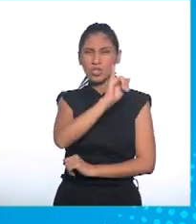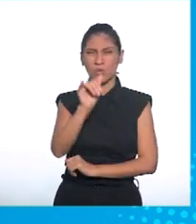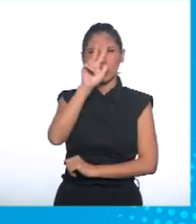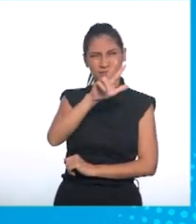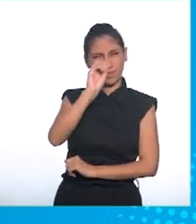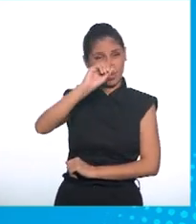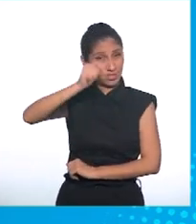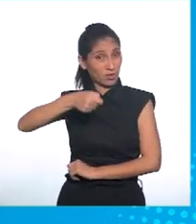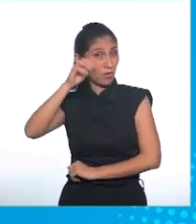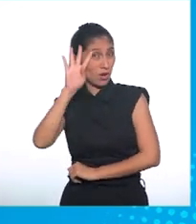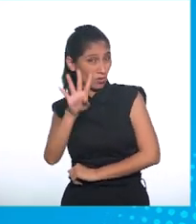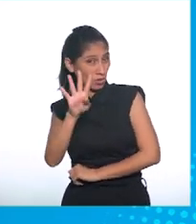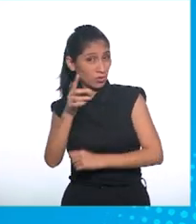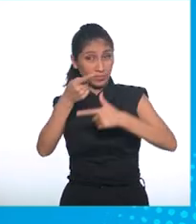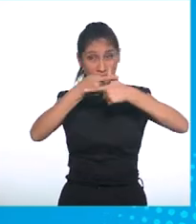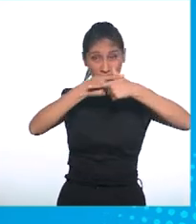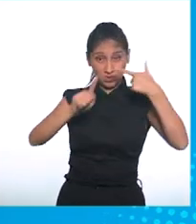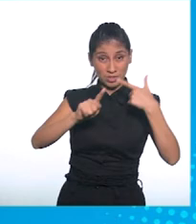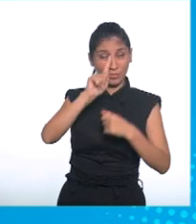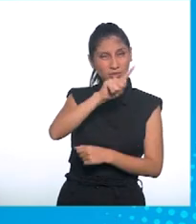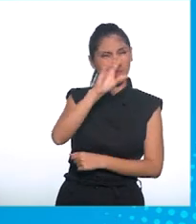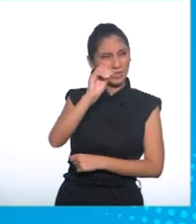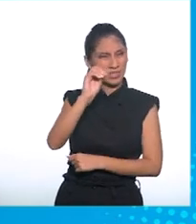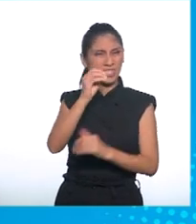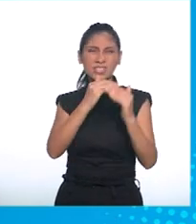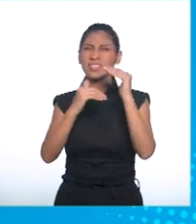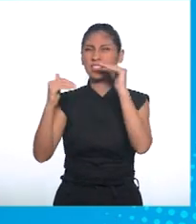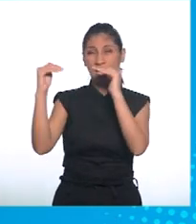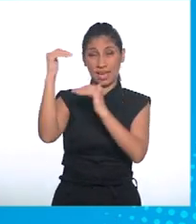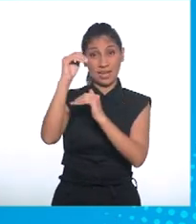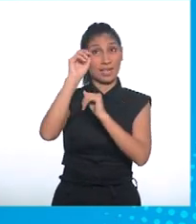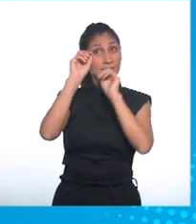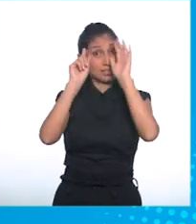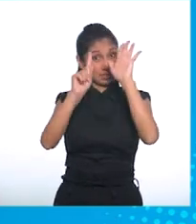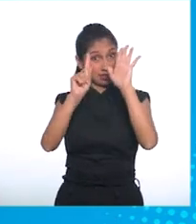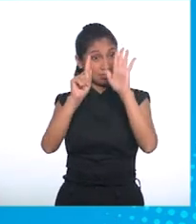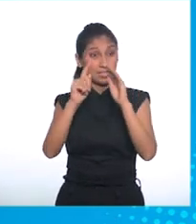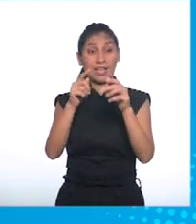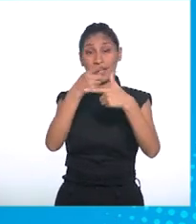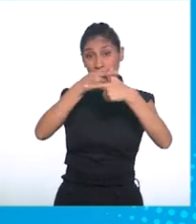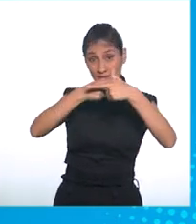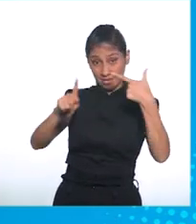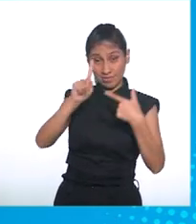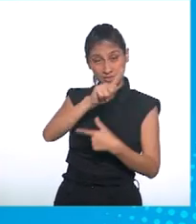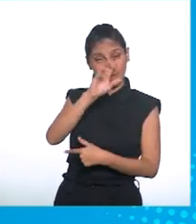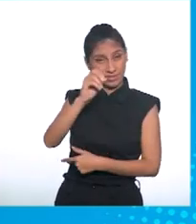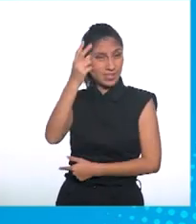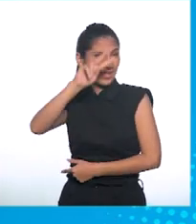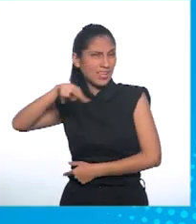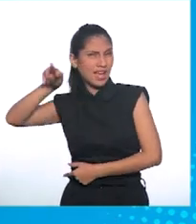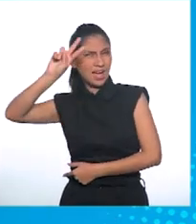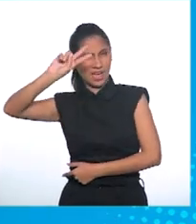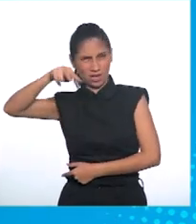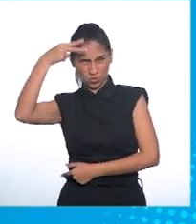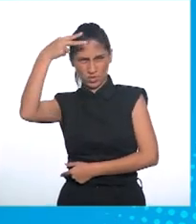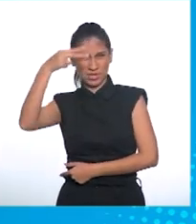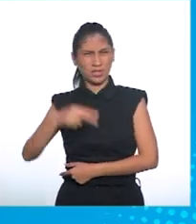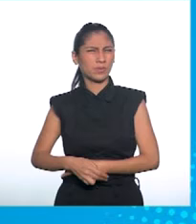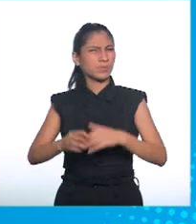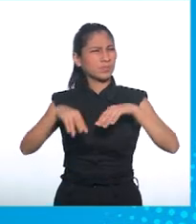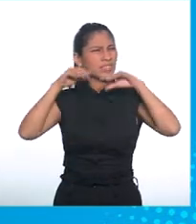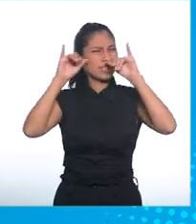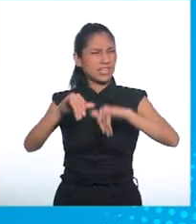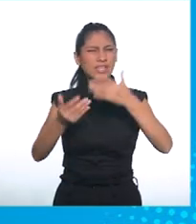30,4. Dividimos 10 a la sexta entre 10 al cuadrado. Obtendremos